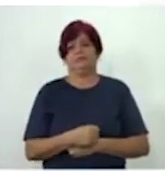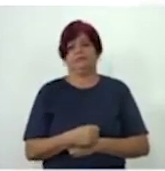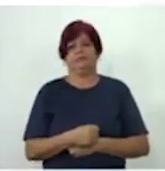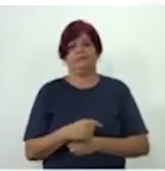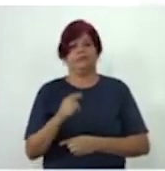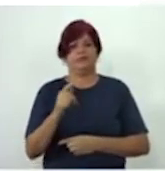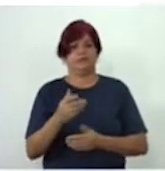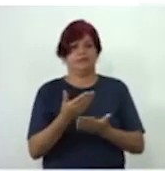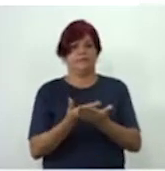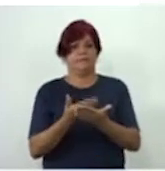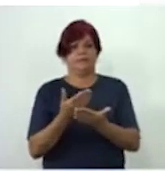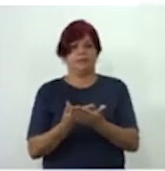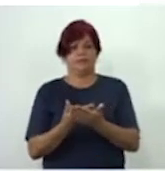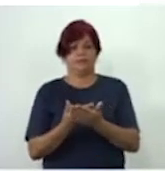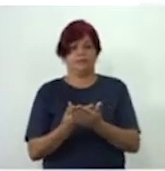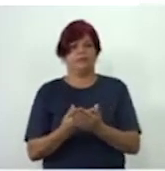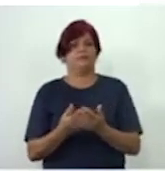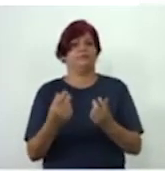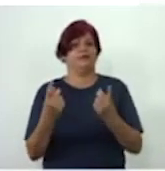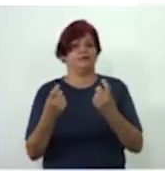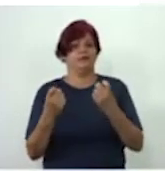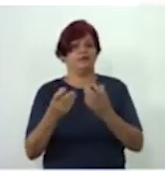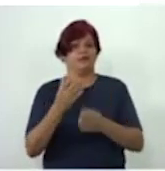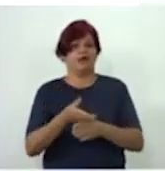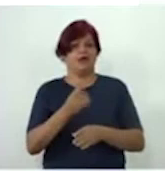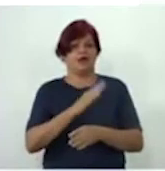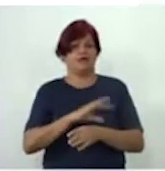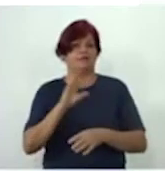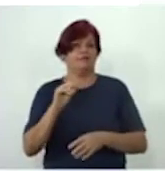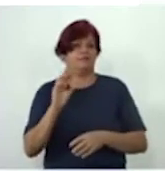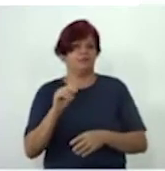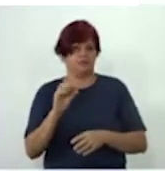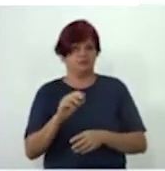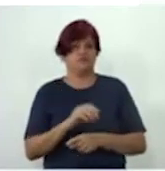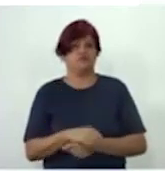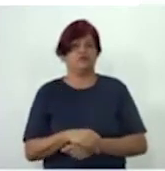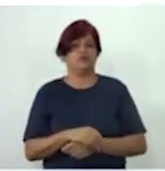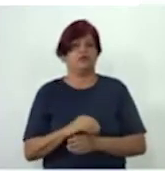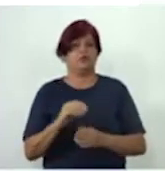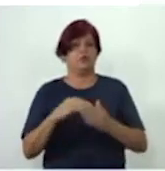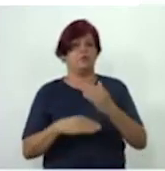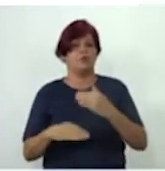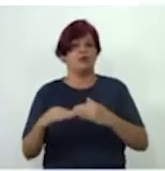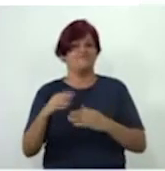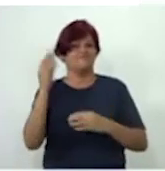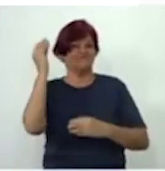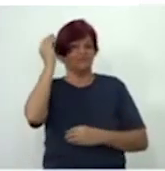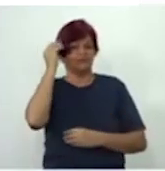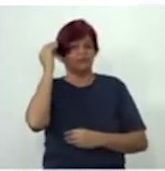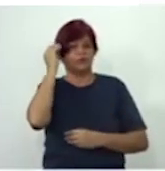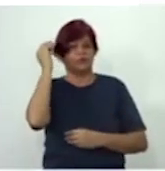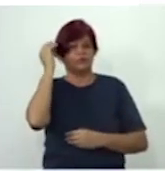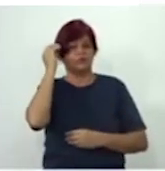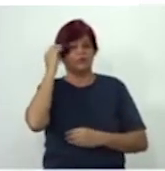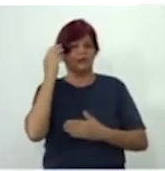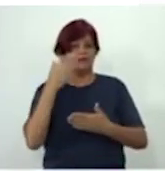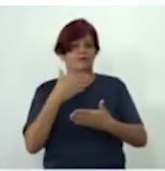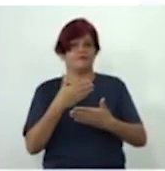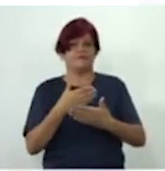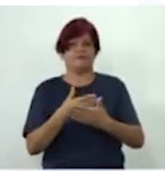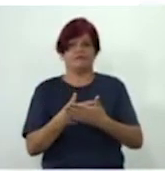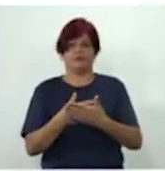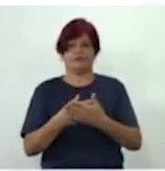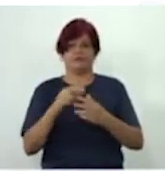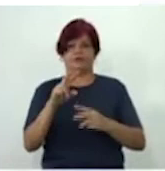esta propuesta para las necesidades mencionadas, así como actualizar el nivel de conocimiento para enfrentar